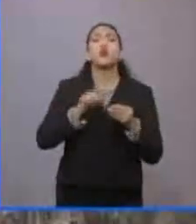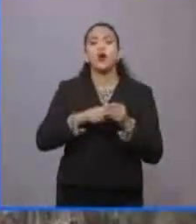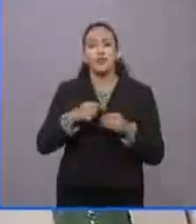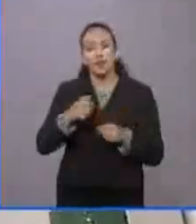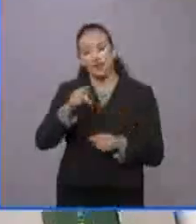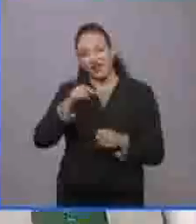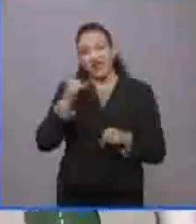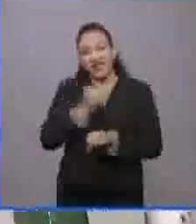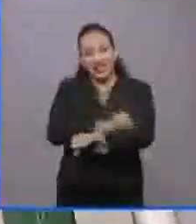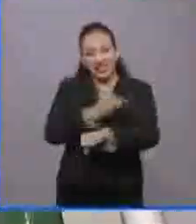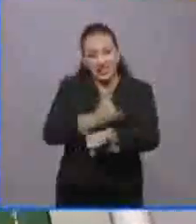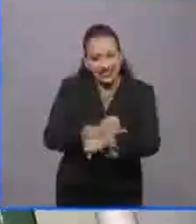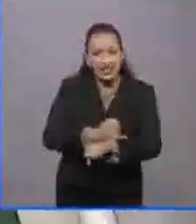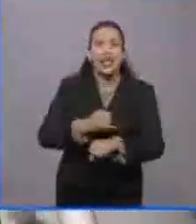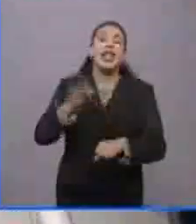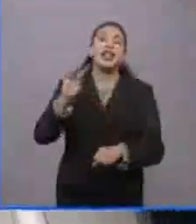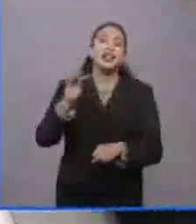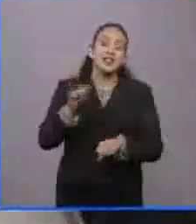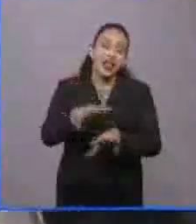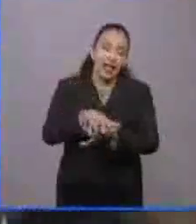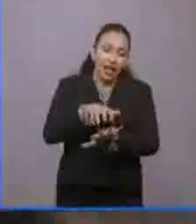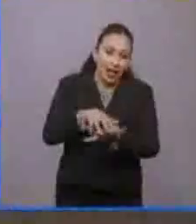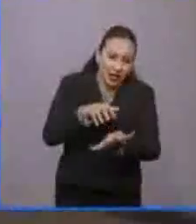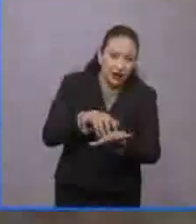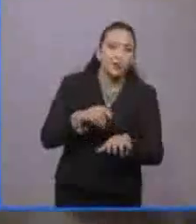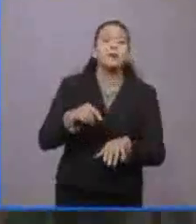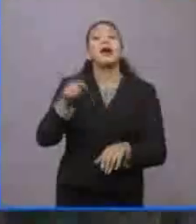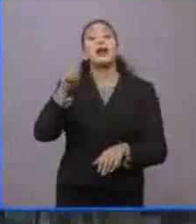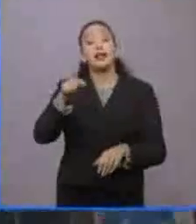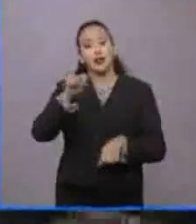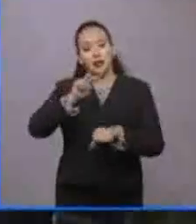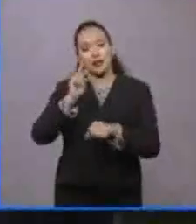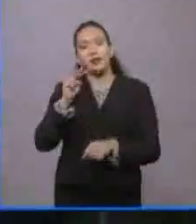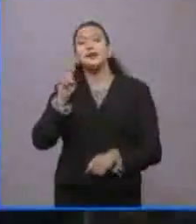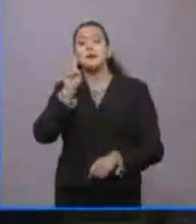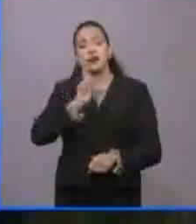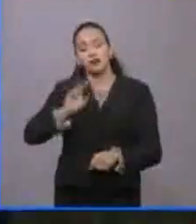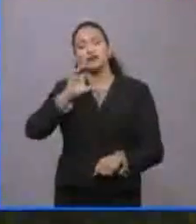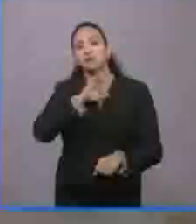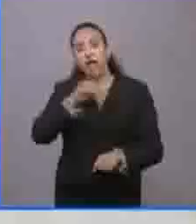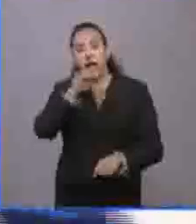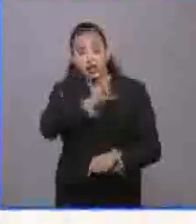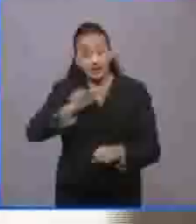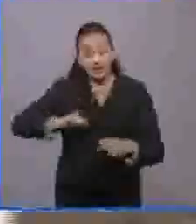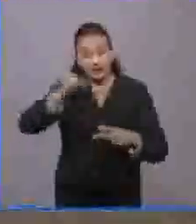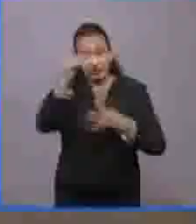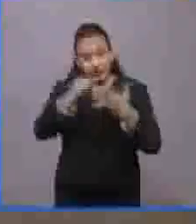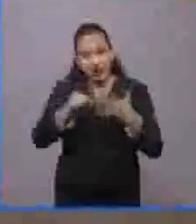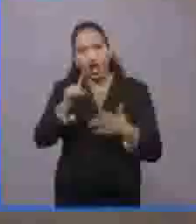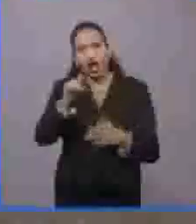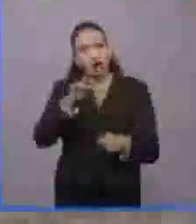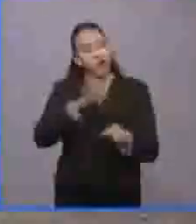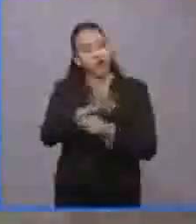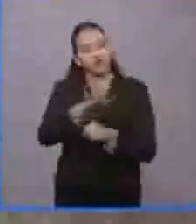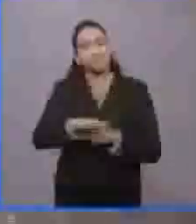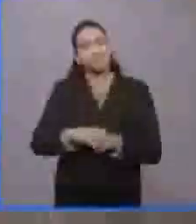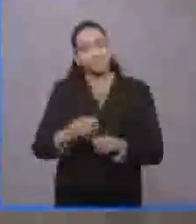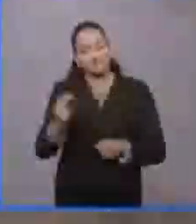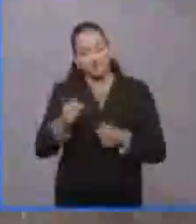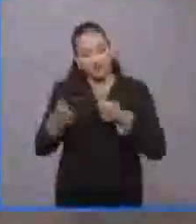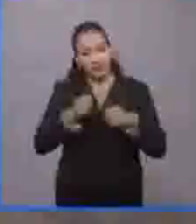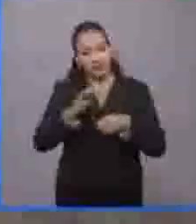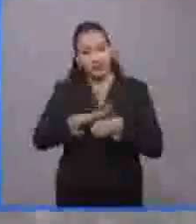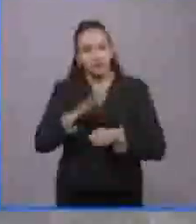Iztapalapa, Tlalpan, Gustavo Madero, Magdalena Contreras y Venustiano Carranza. Para el canal del Poder Judicial de la Federación,